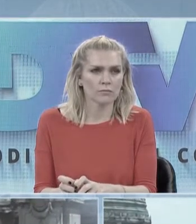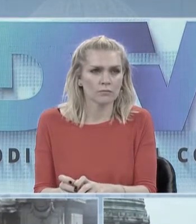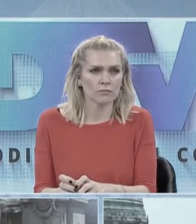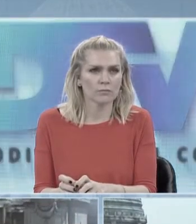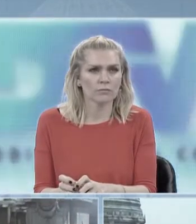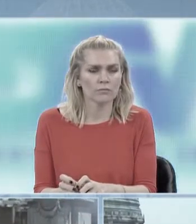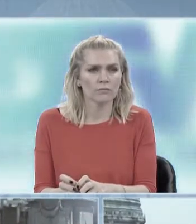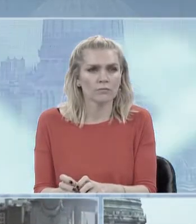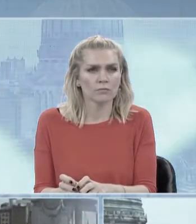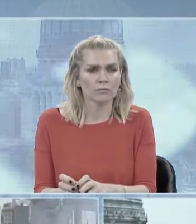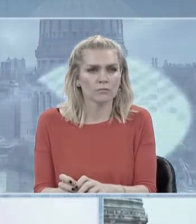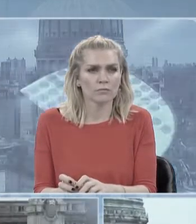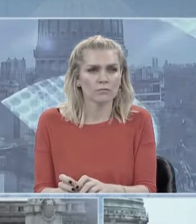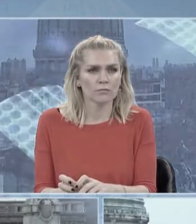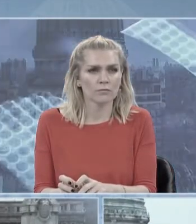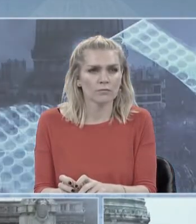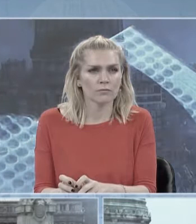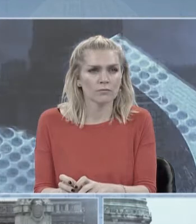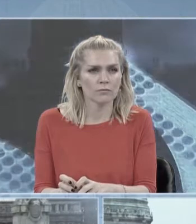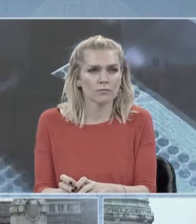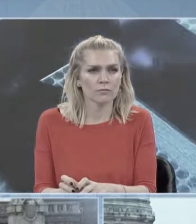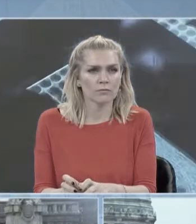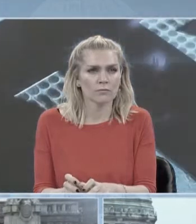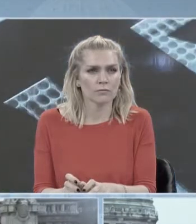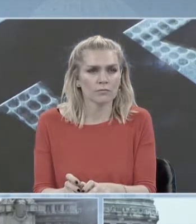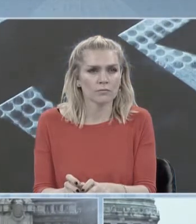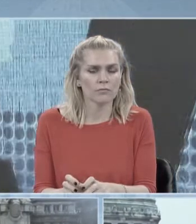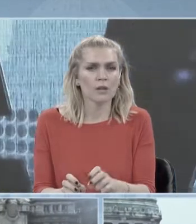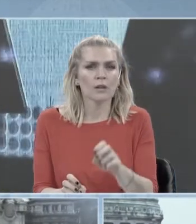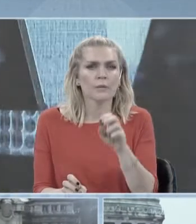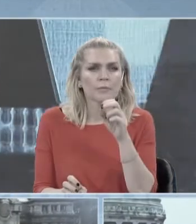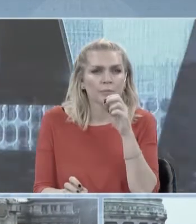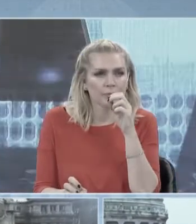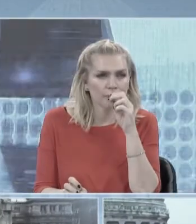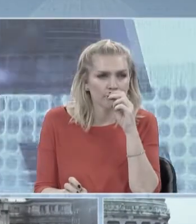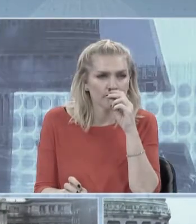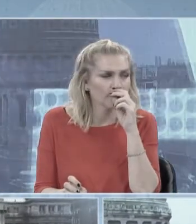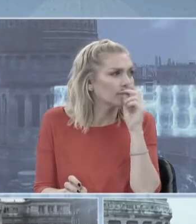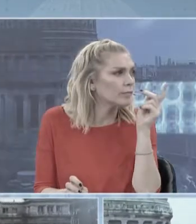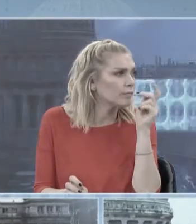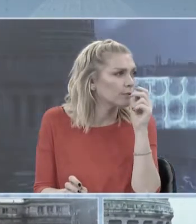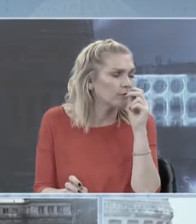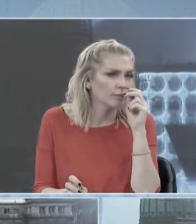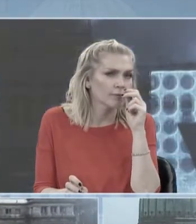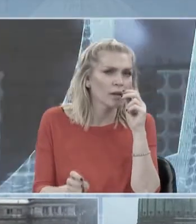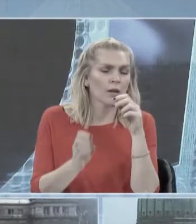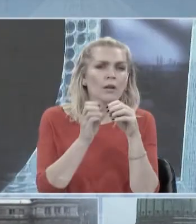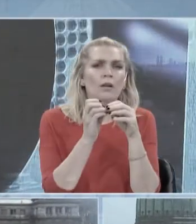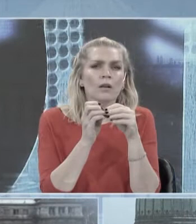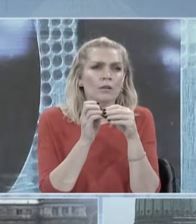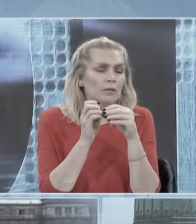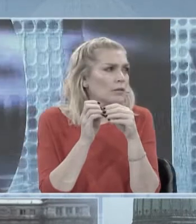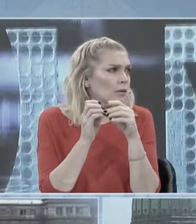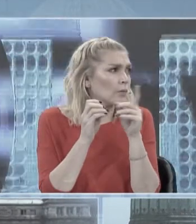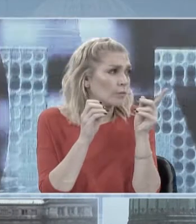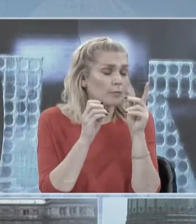antena, destaparla por la nieve. No me quejo. Son las reglas de juego y hay que